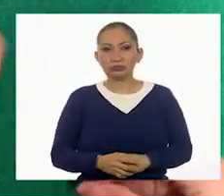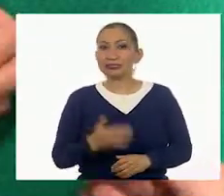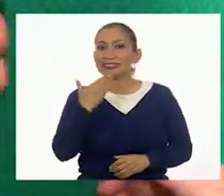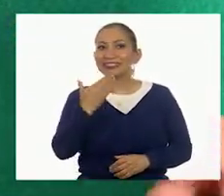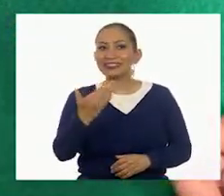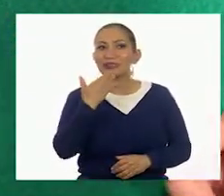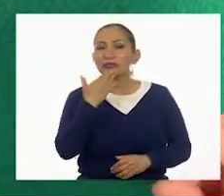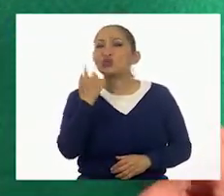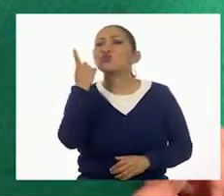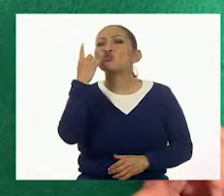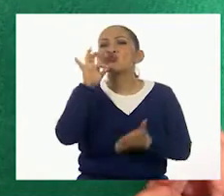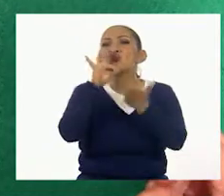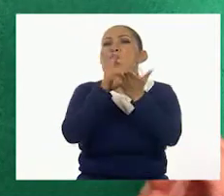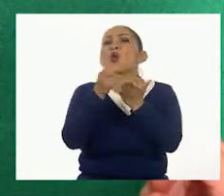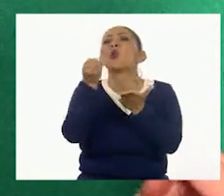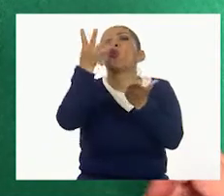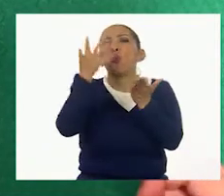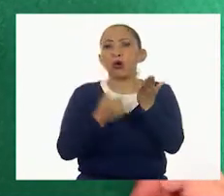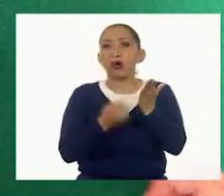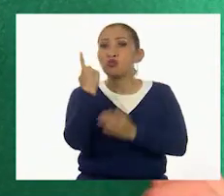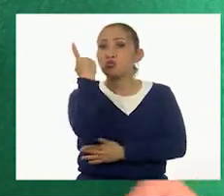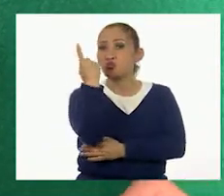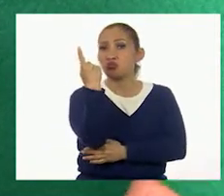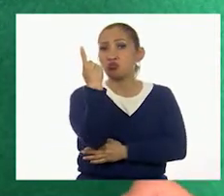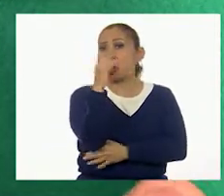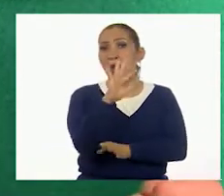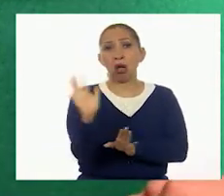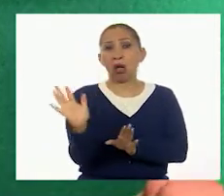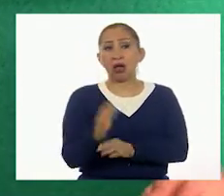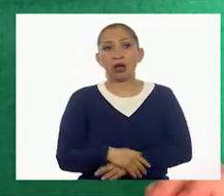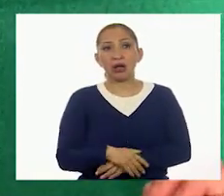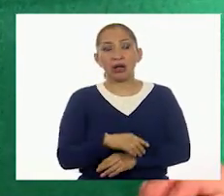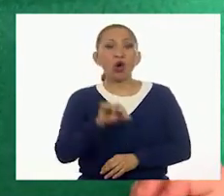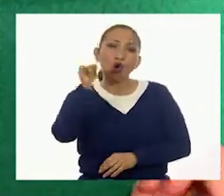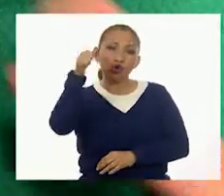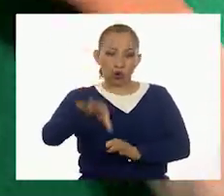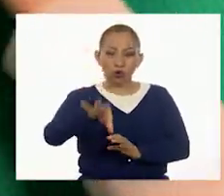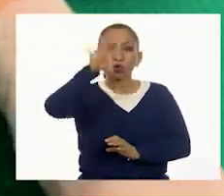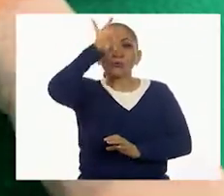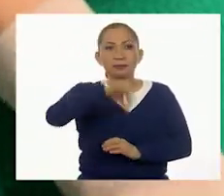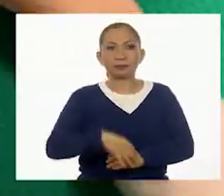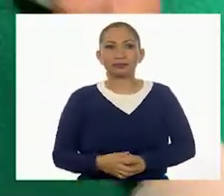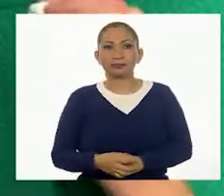Muy bien. ¿Cuántos puntitos hay? Uno. Ahora elige otra ficha.